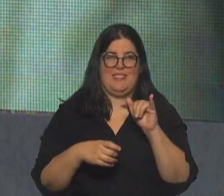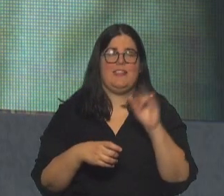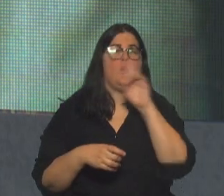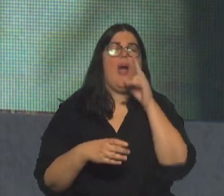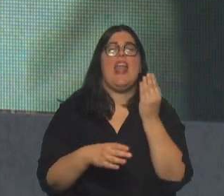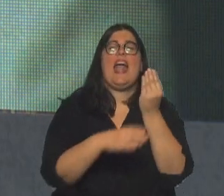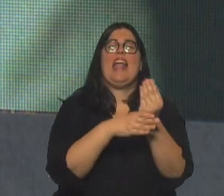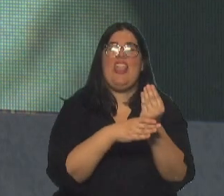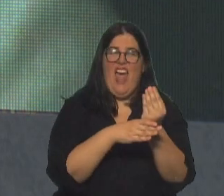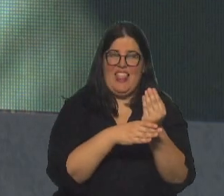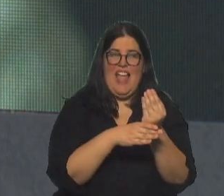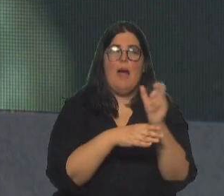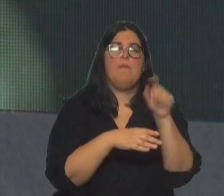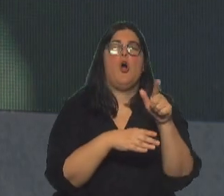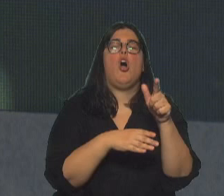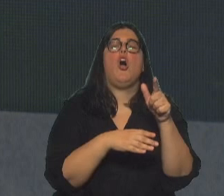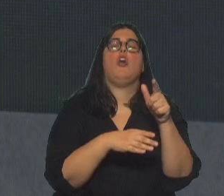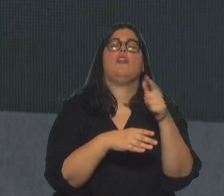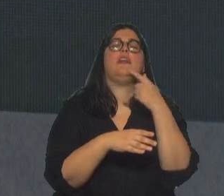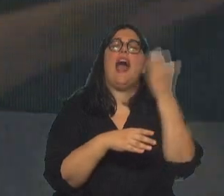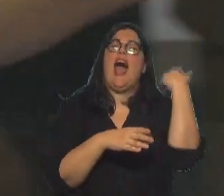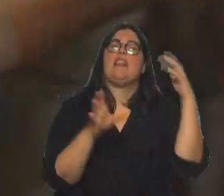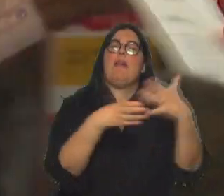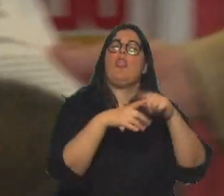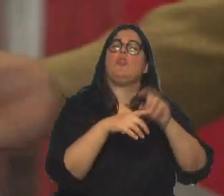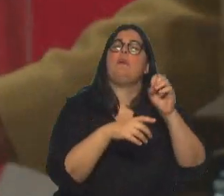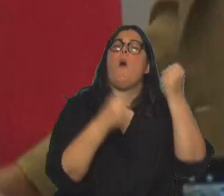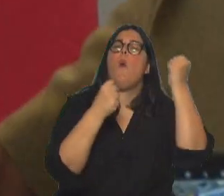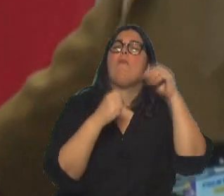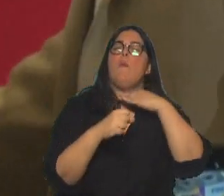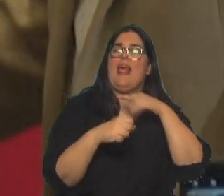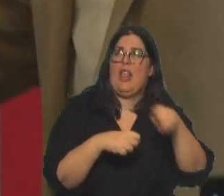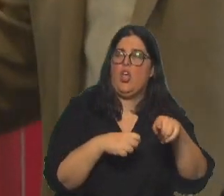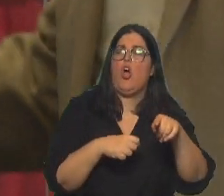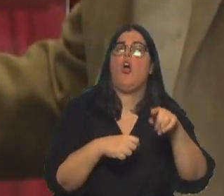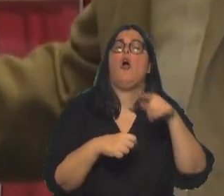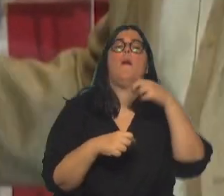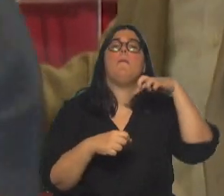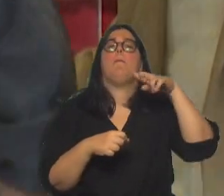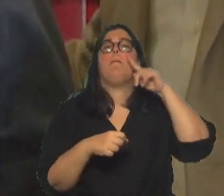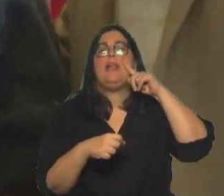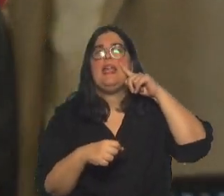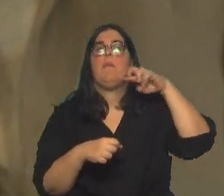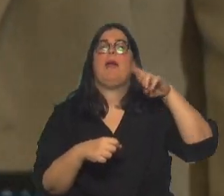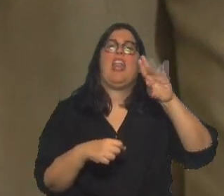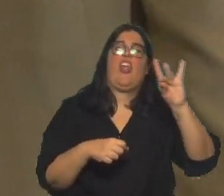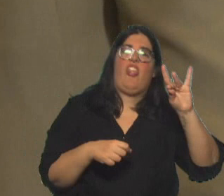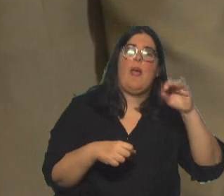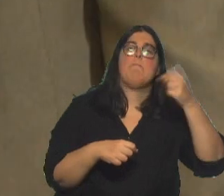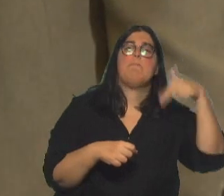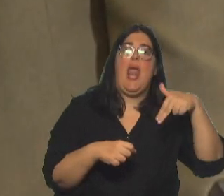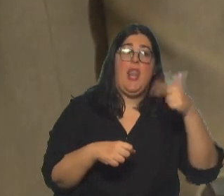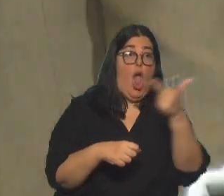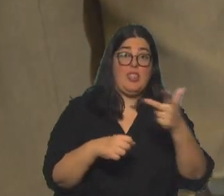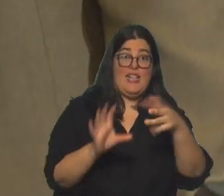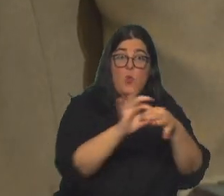Frente Amplio por México, que antes se llamaba Vamos por México. Bueno, ha tenido diferentes nombres. Es el PRI, el PRD y el PAN. Y el PAN. Ella es del